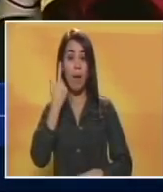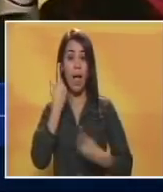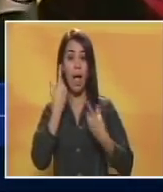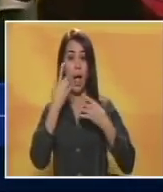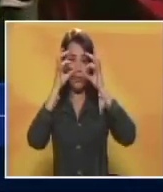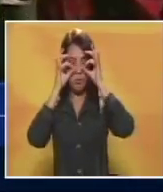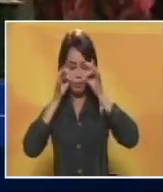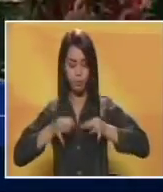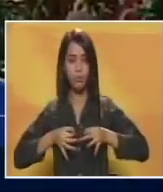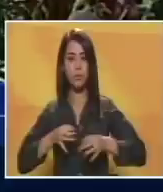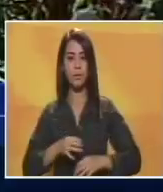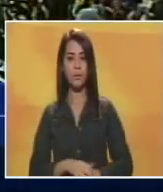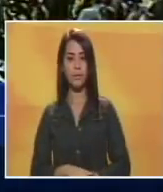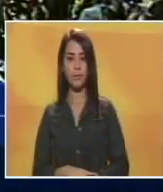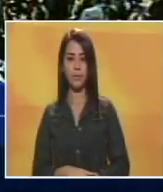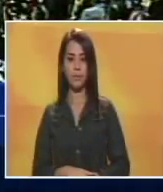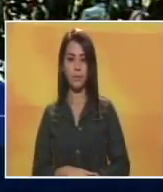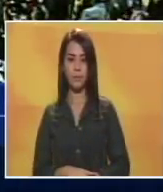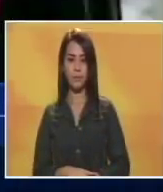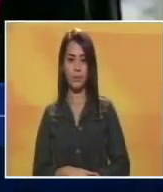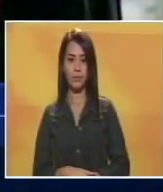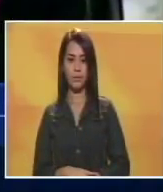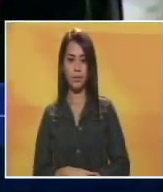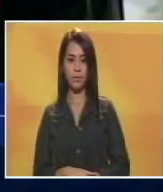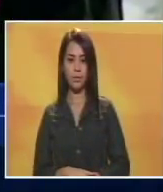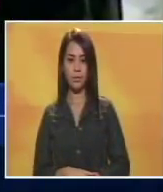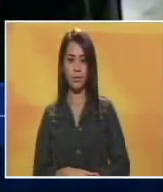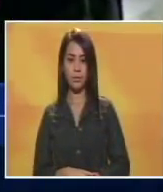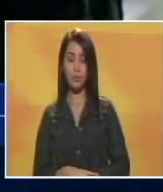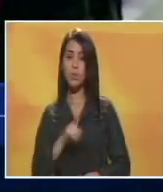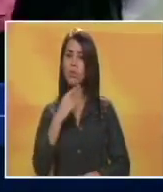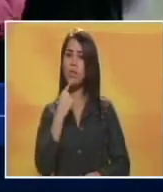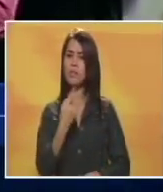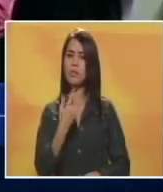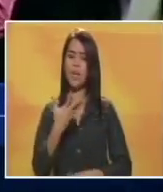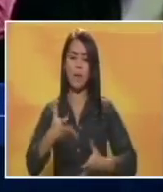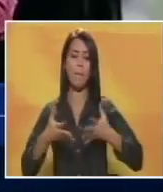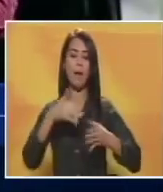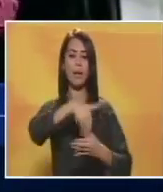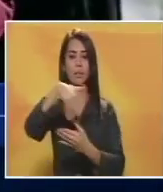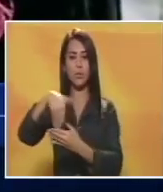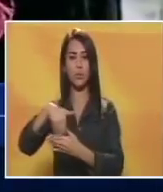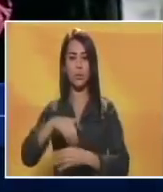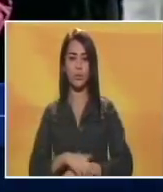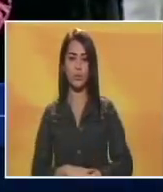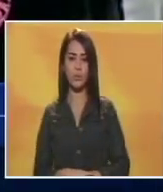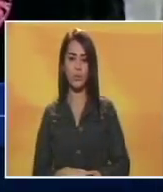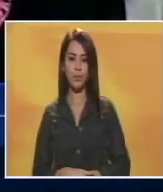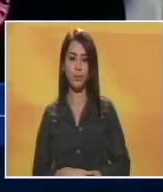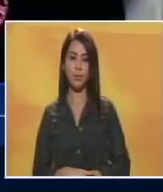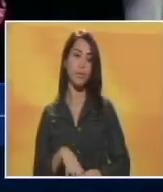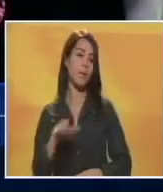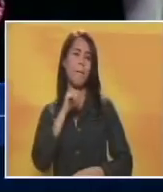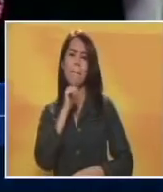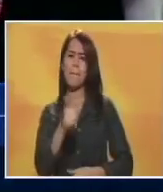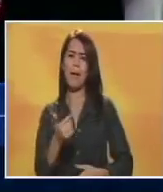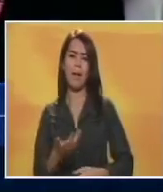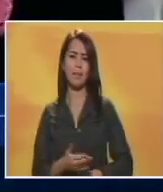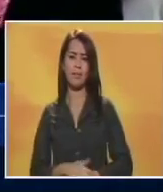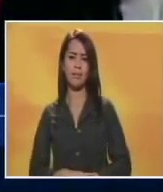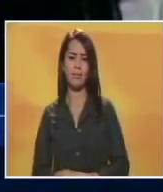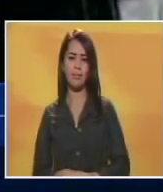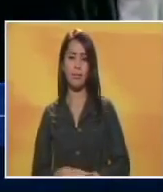derrota. Búsquelo en la campaña nefasta que usted hizo ofreciendo mentiras al pueblo.